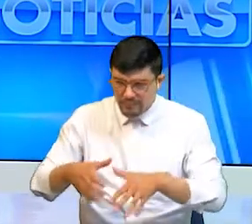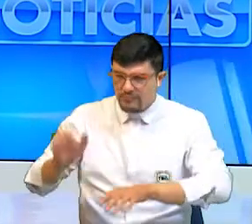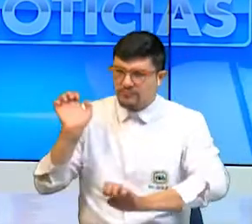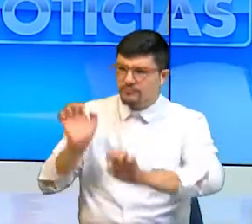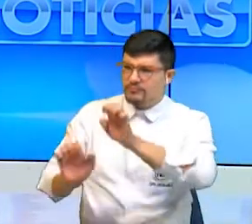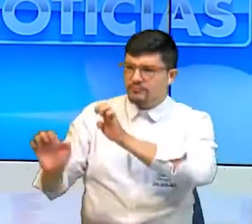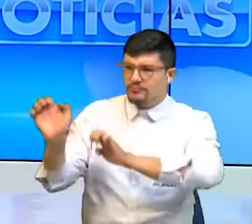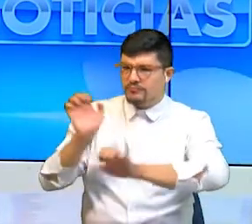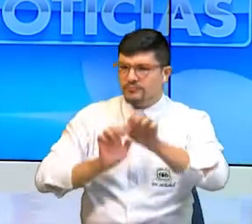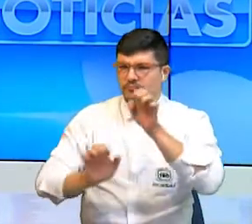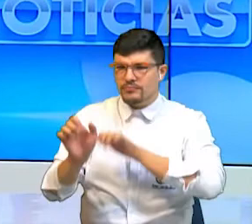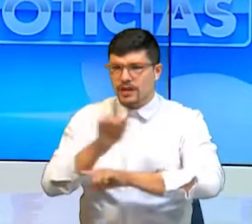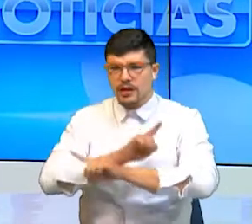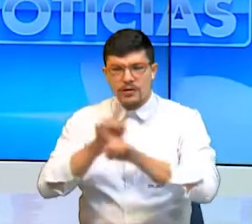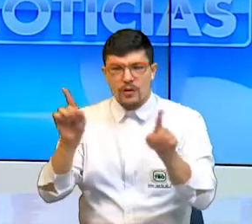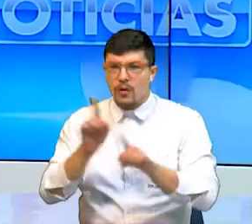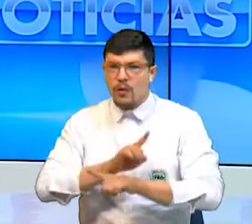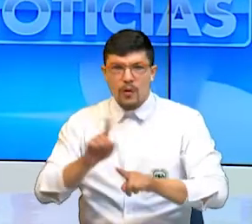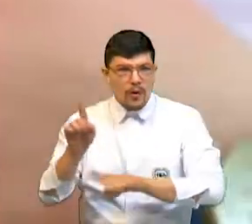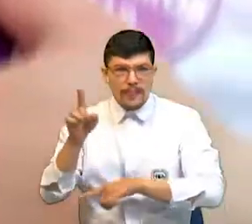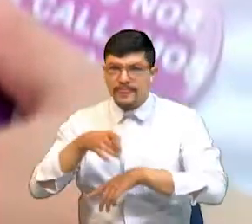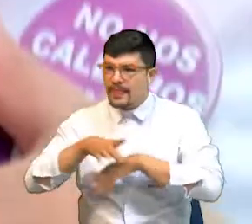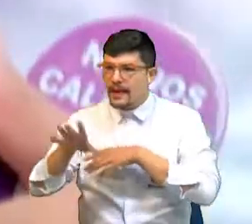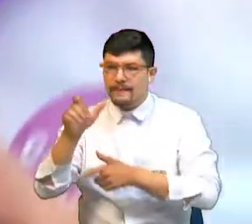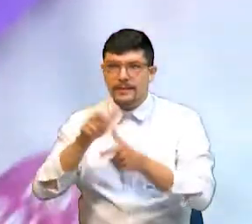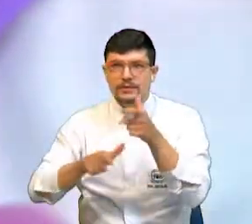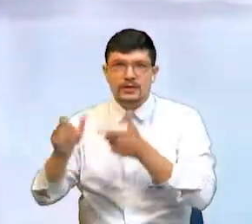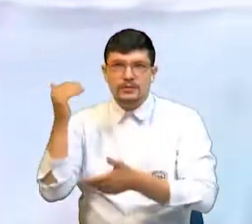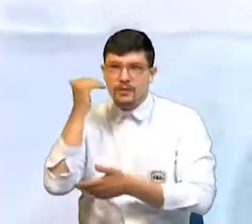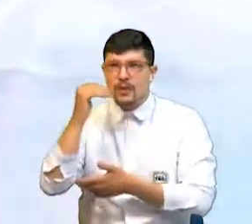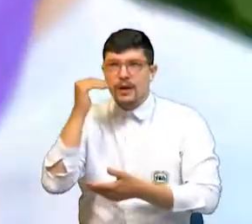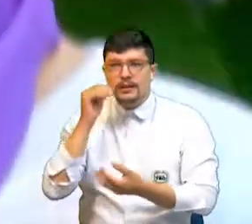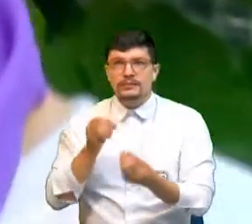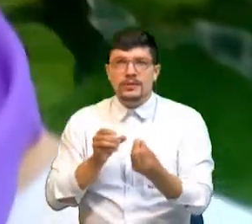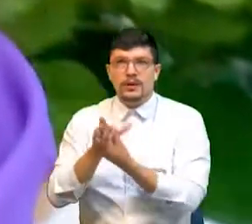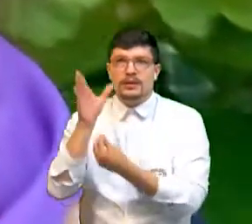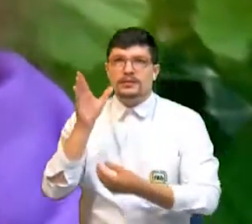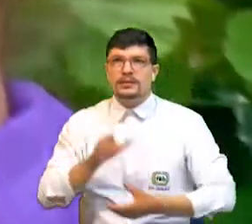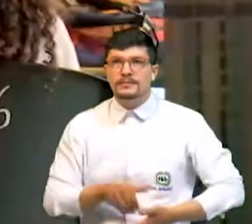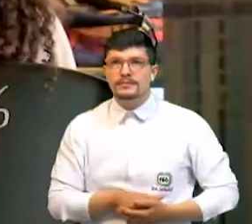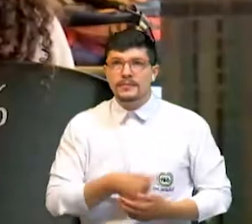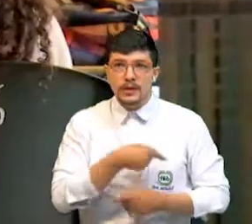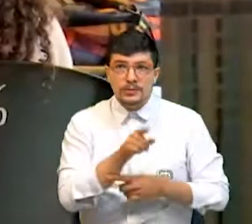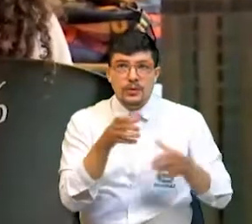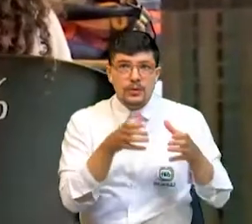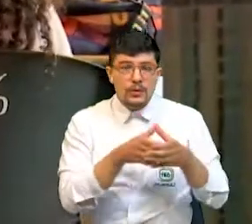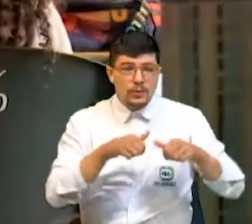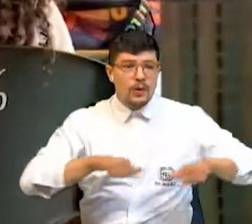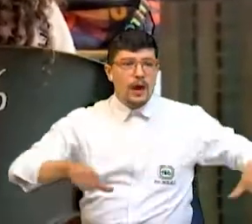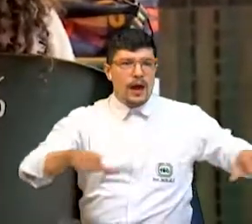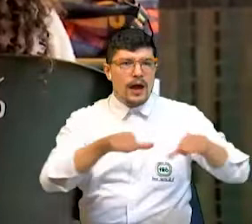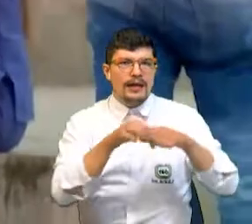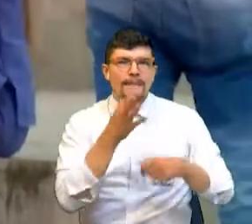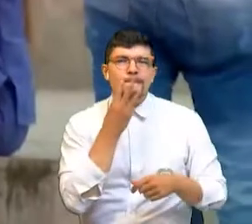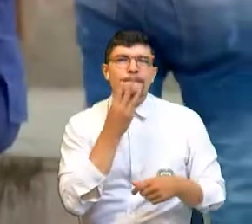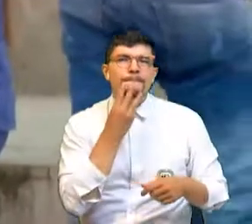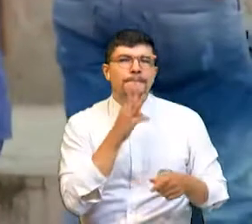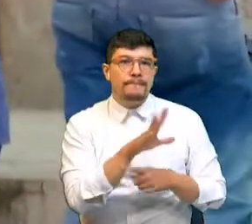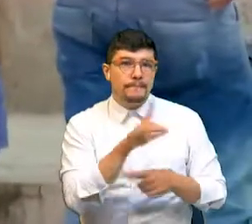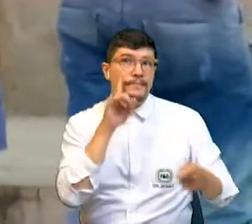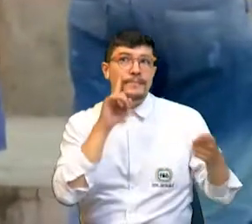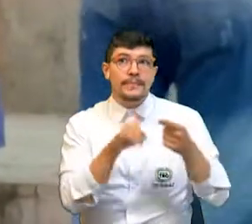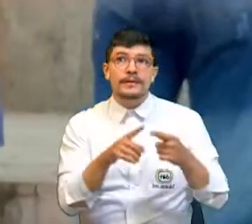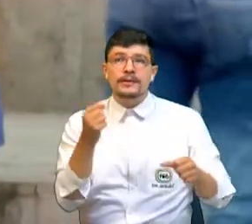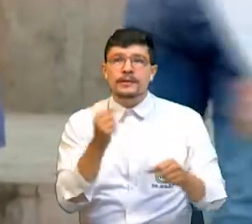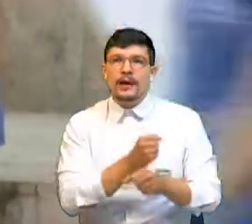vulneración de mujeres abusadas y maltratadas. El colectivo Espacio Violeta trabaja en defensa de la violencia de género.